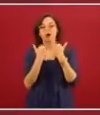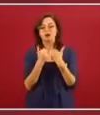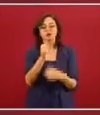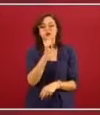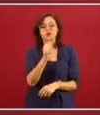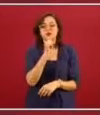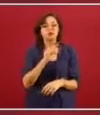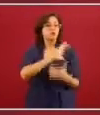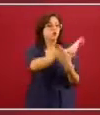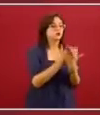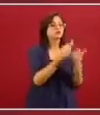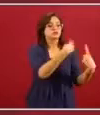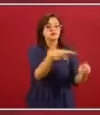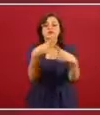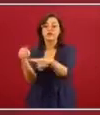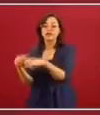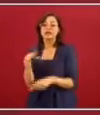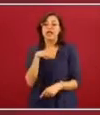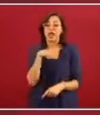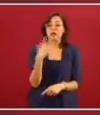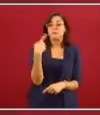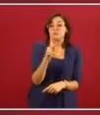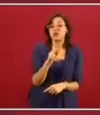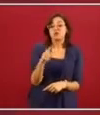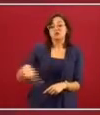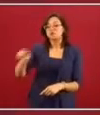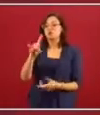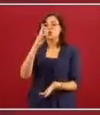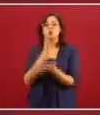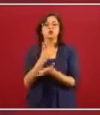de contratación, pero gruesamente están en condición de una beca,